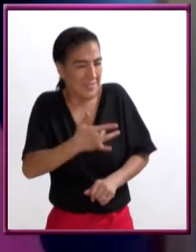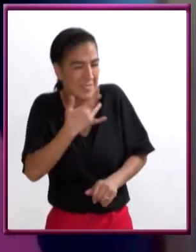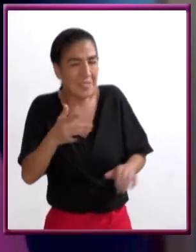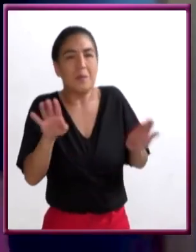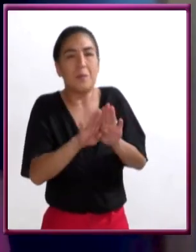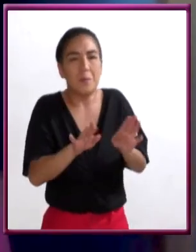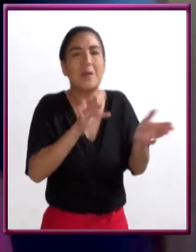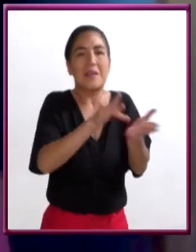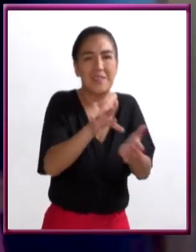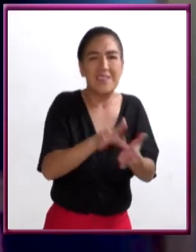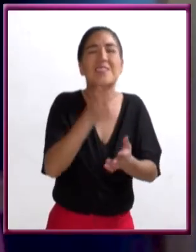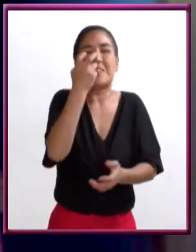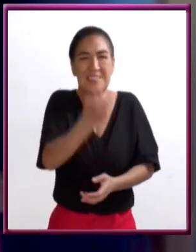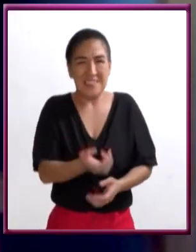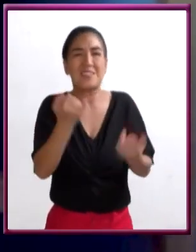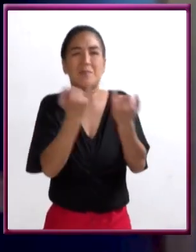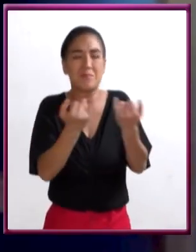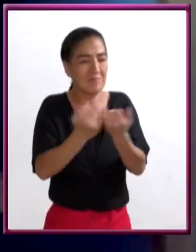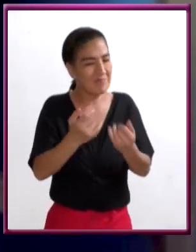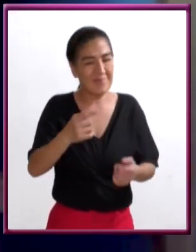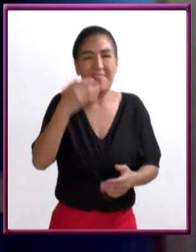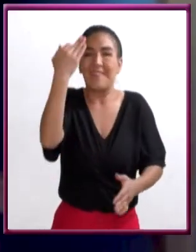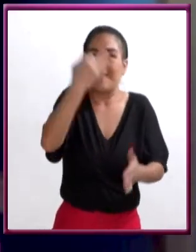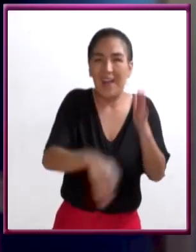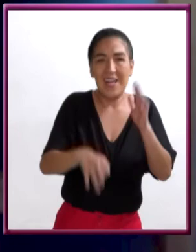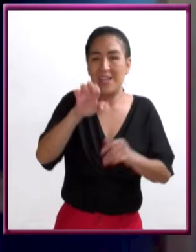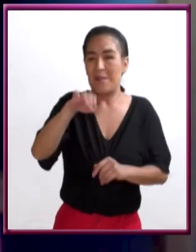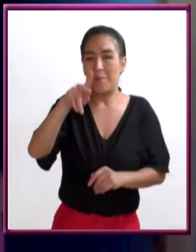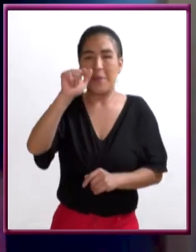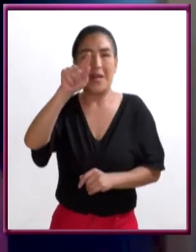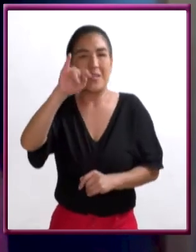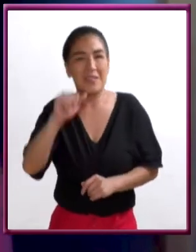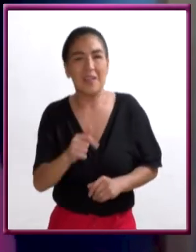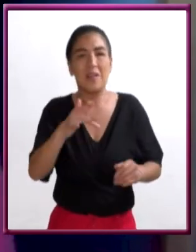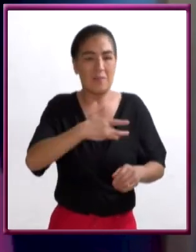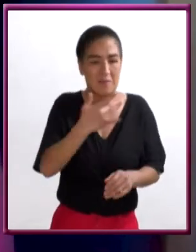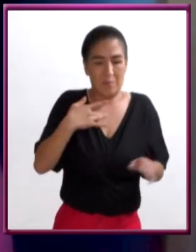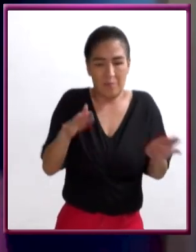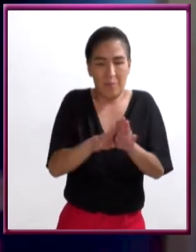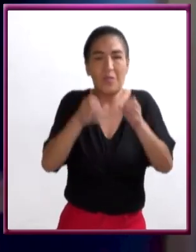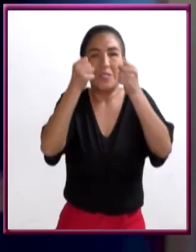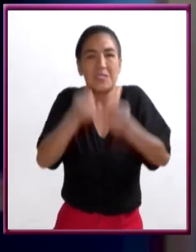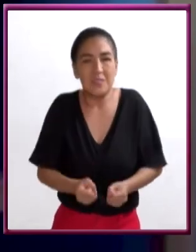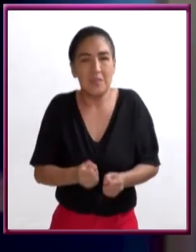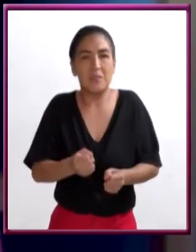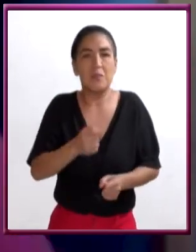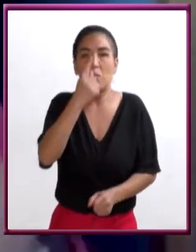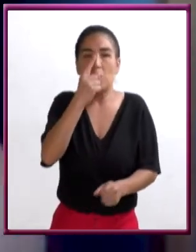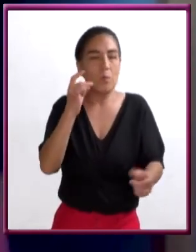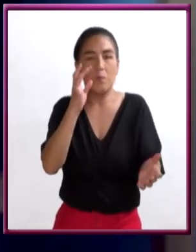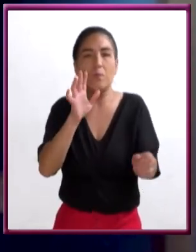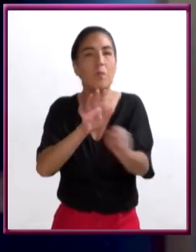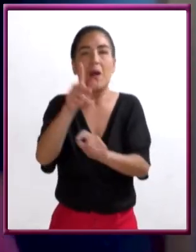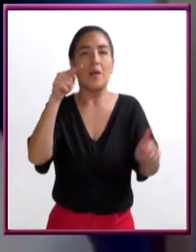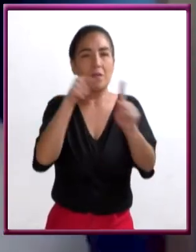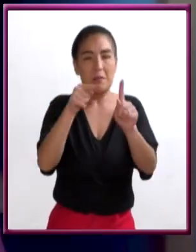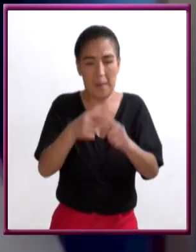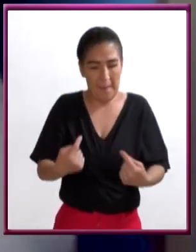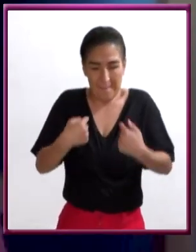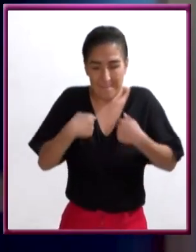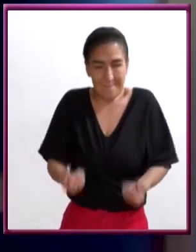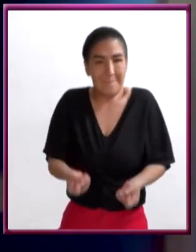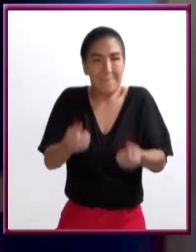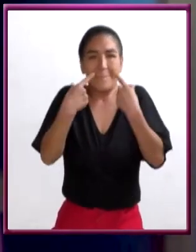que encierra muchísima fragilidad, vulnerabilidad e inseguridad. Entonces, están centrados en